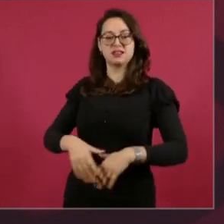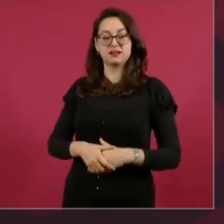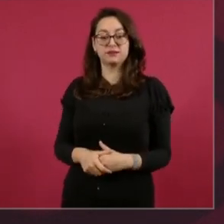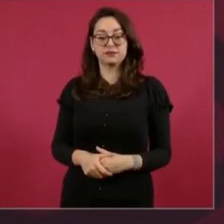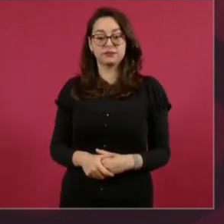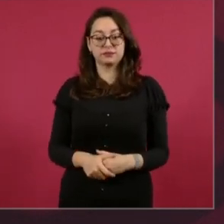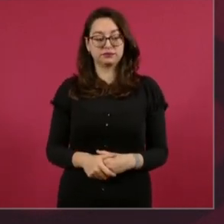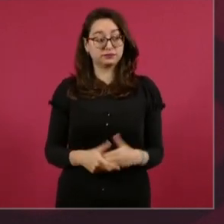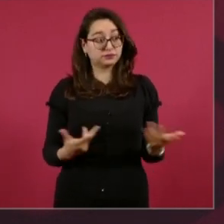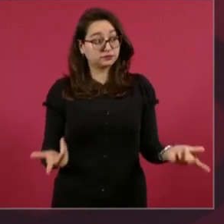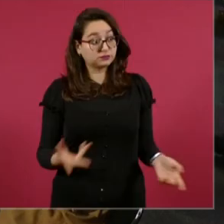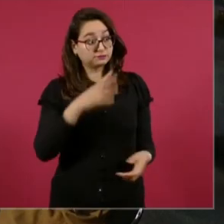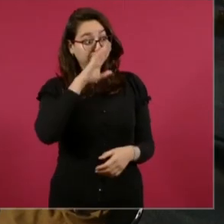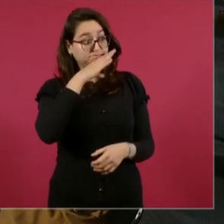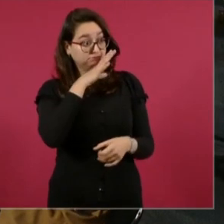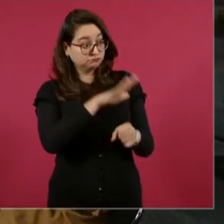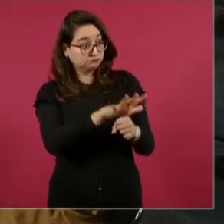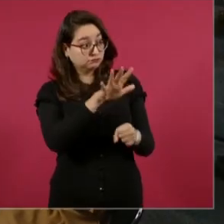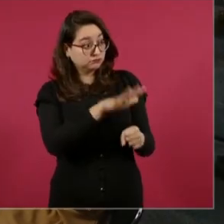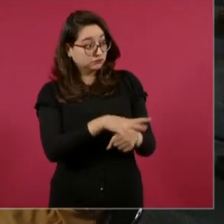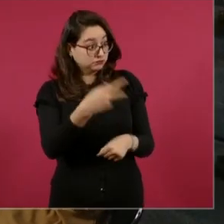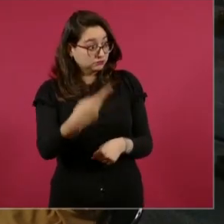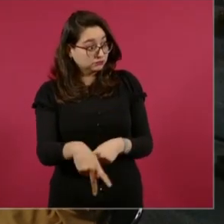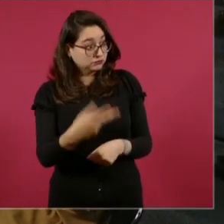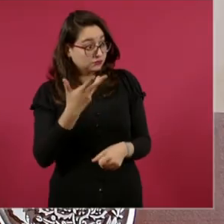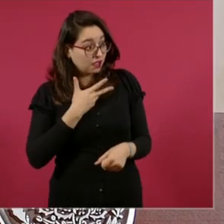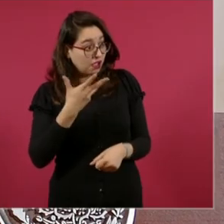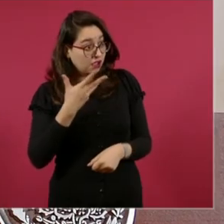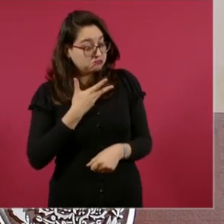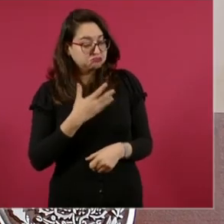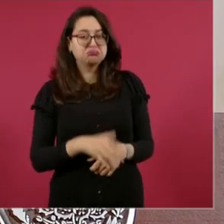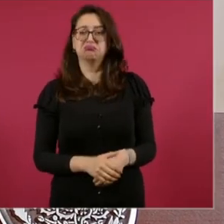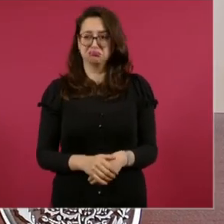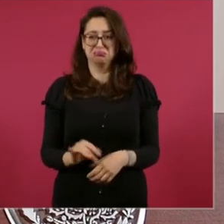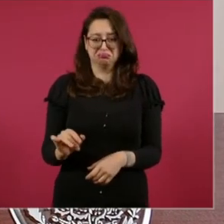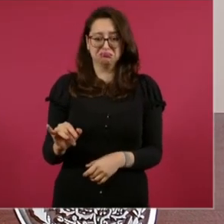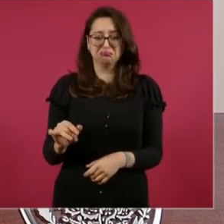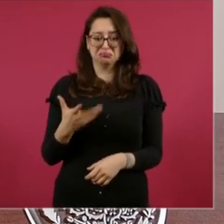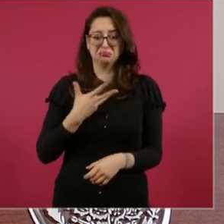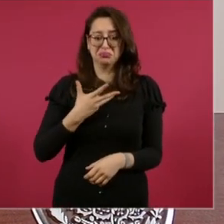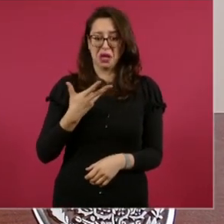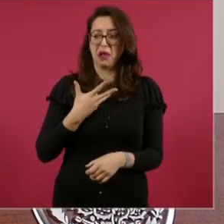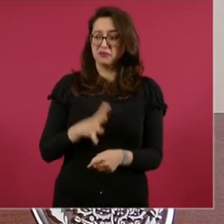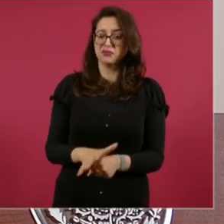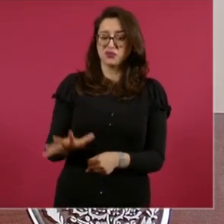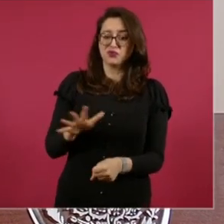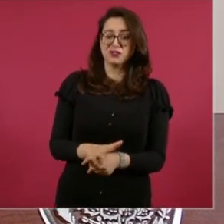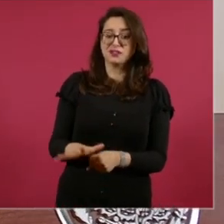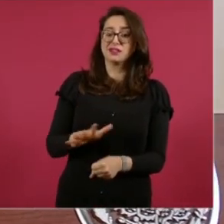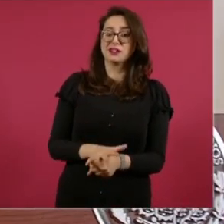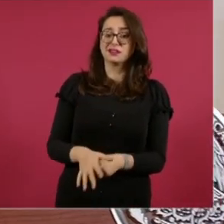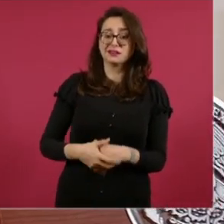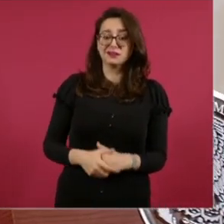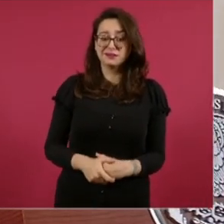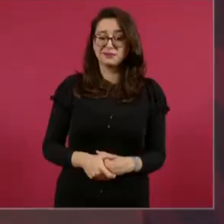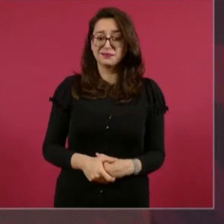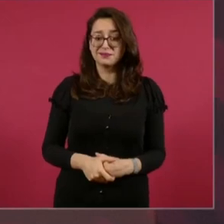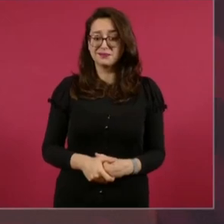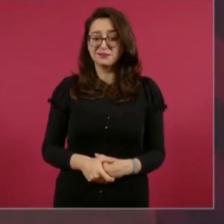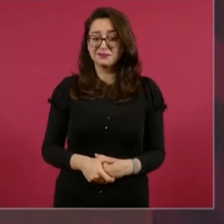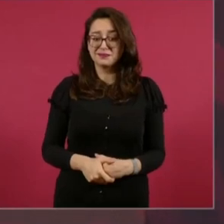¿Está garantizada la autosuficiencia, presidente? Sí. ¿Este producto? Sí, sí, sí, sí. Si no fuese así,